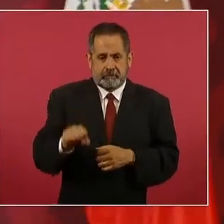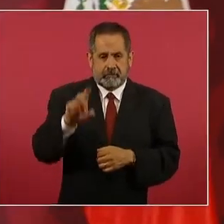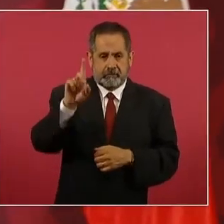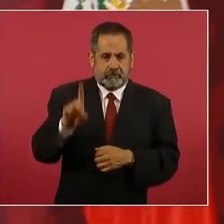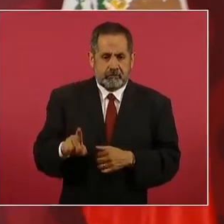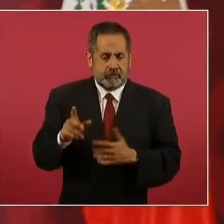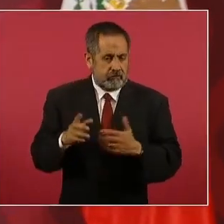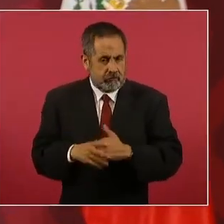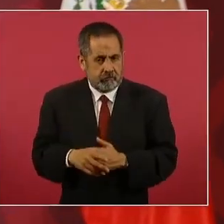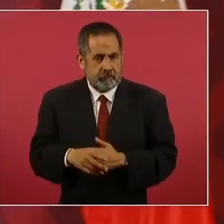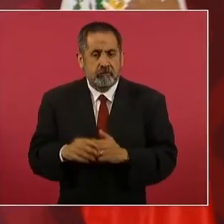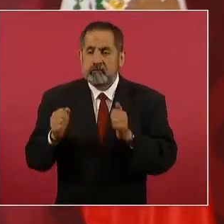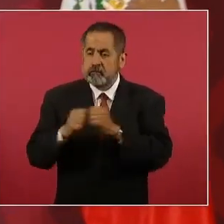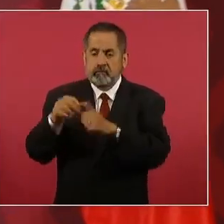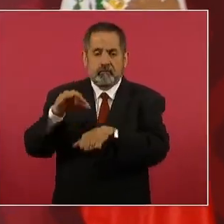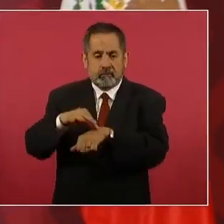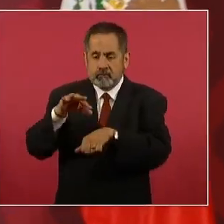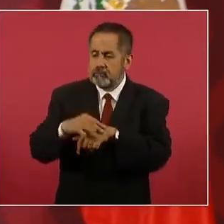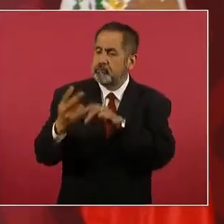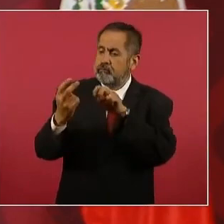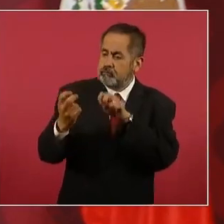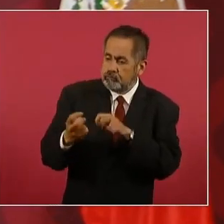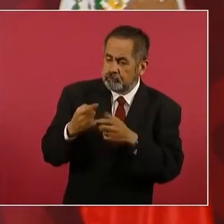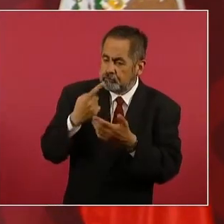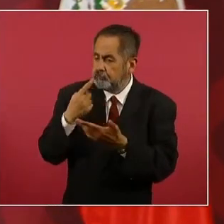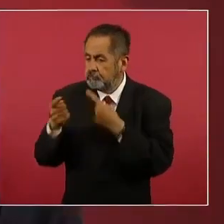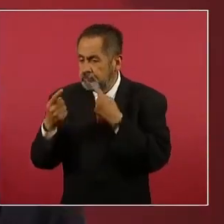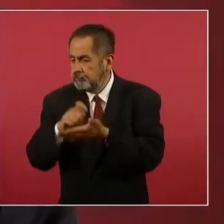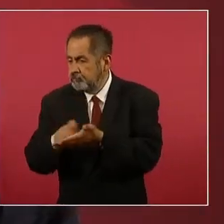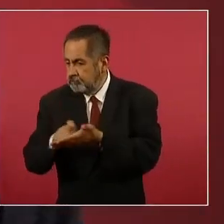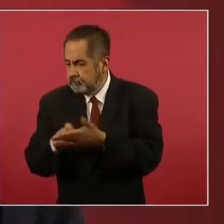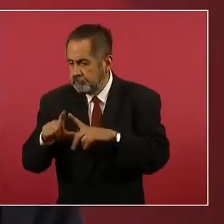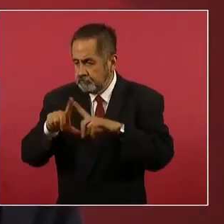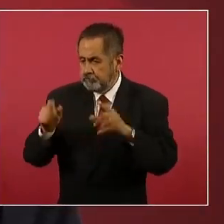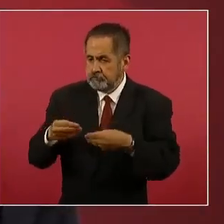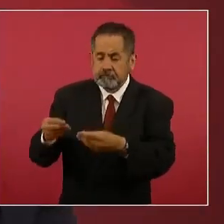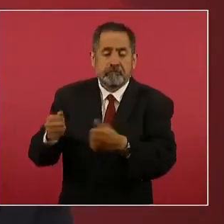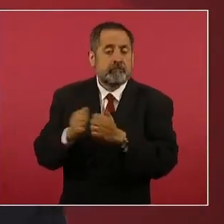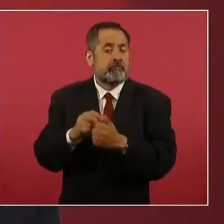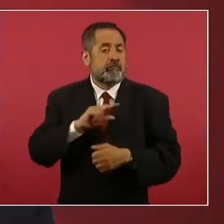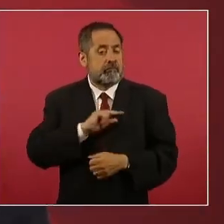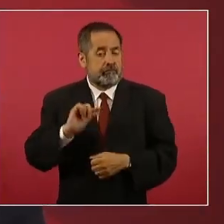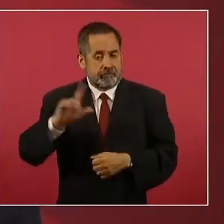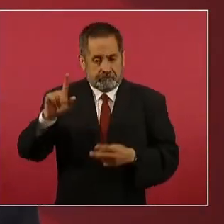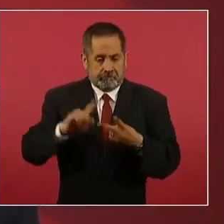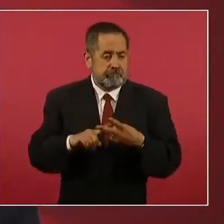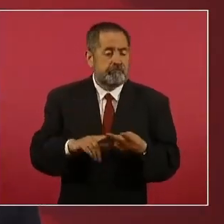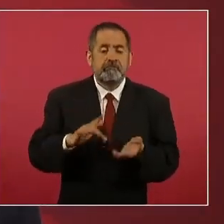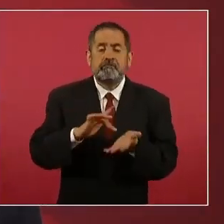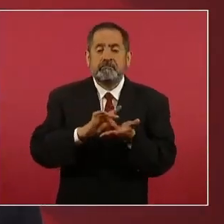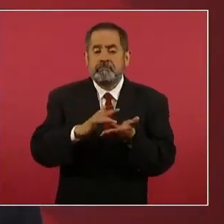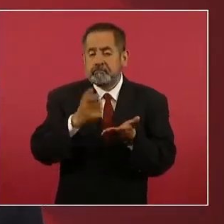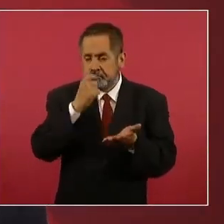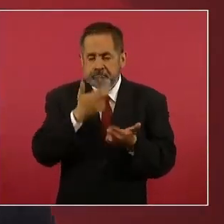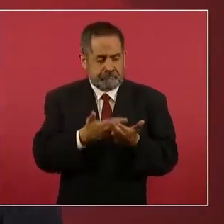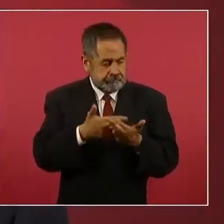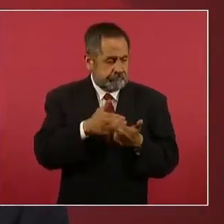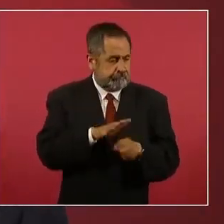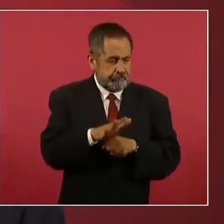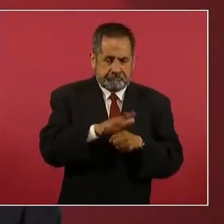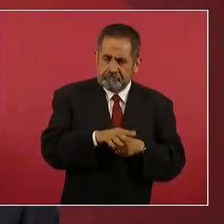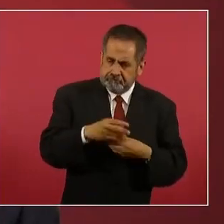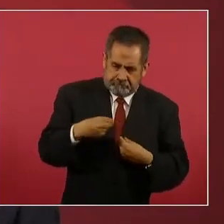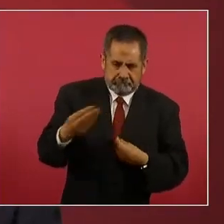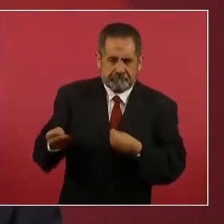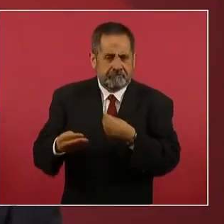médicos generales y especialistas, que no falten los medicamentos, y